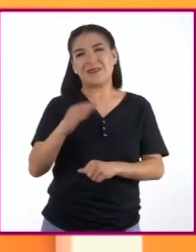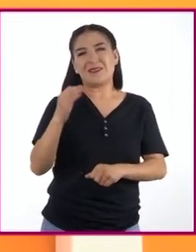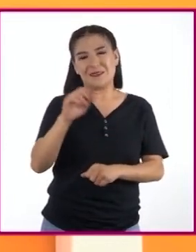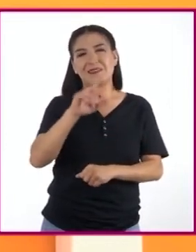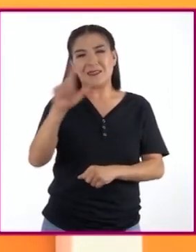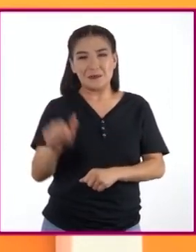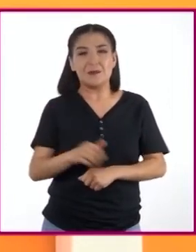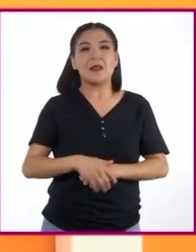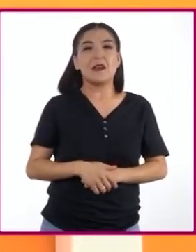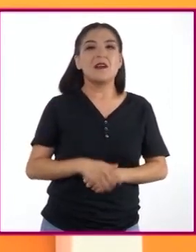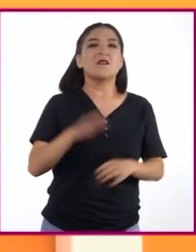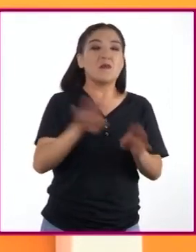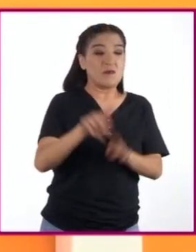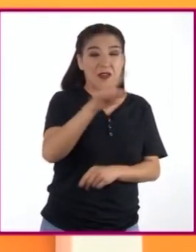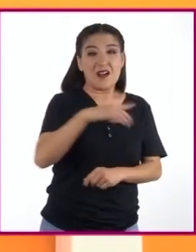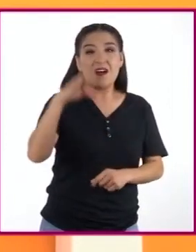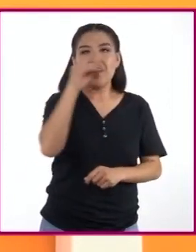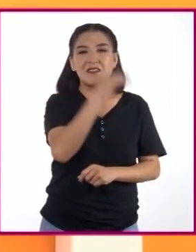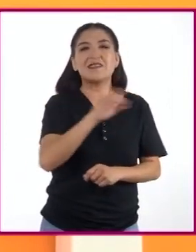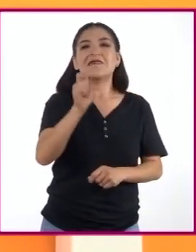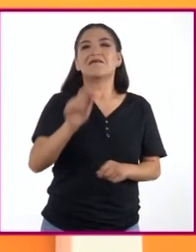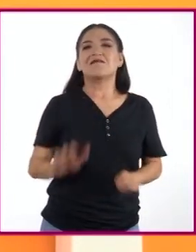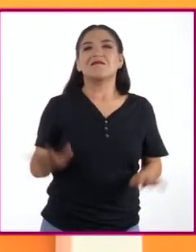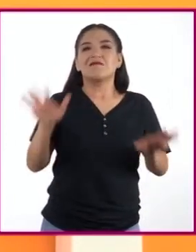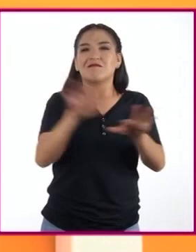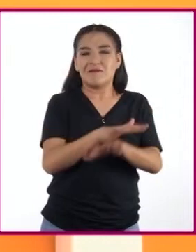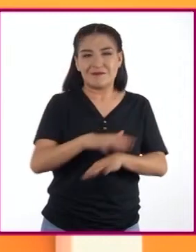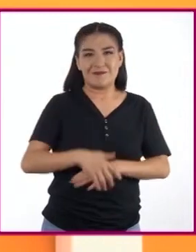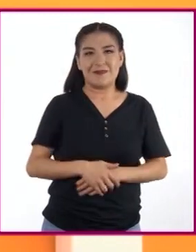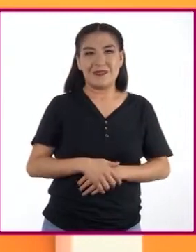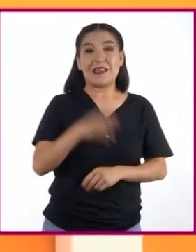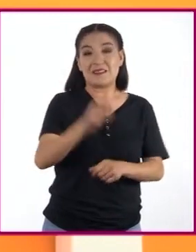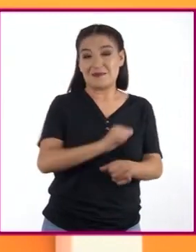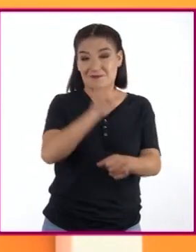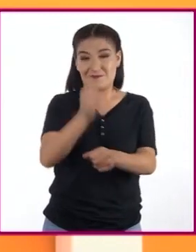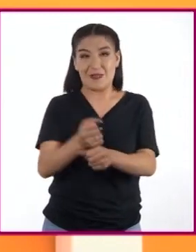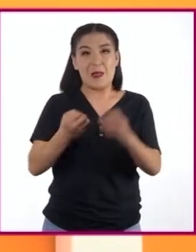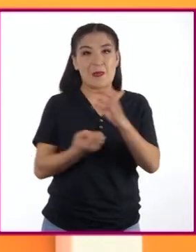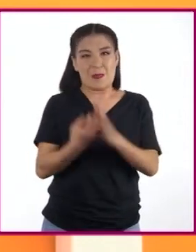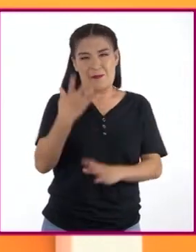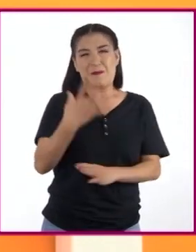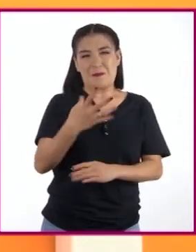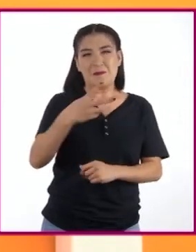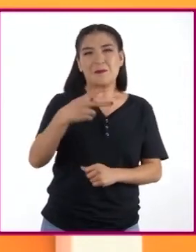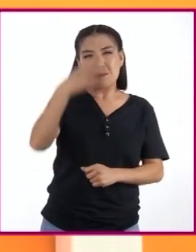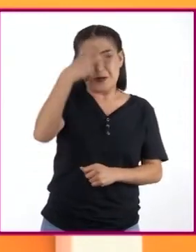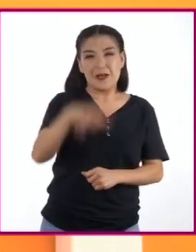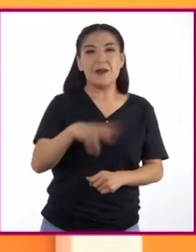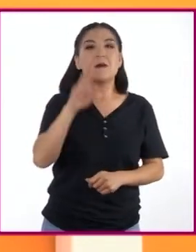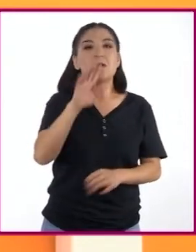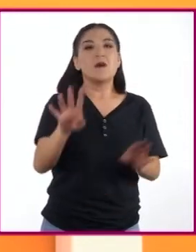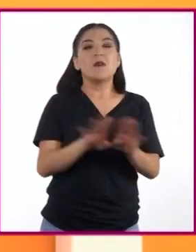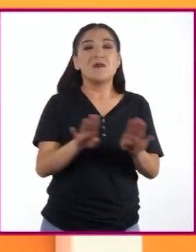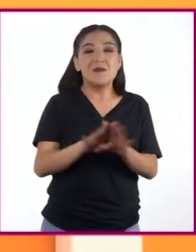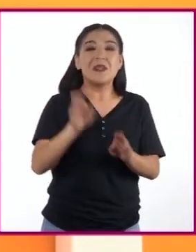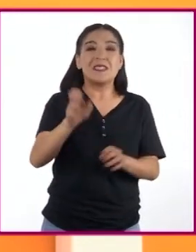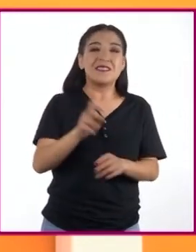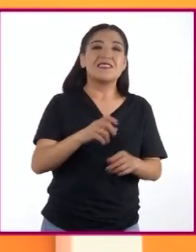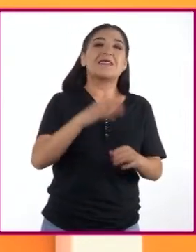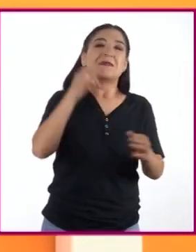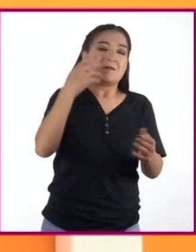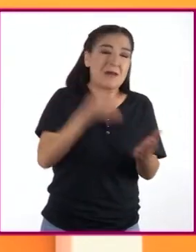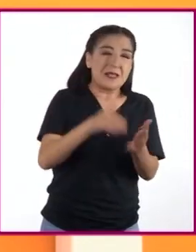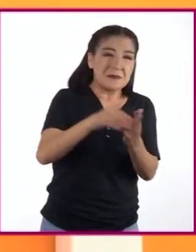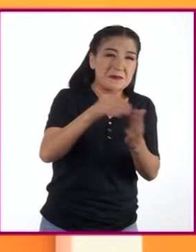los africanos cambió, pues comenzaron a llegar a Nueva España de manera forzada miles de hombres